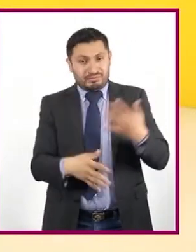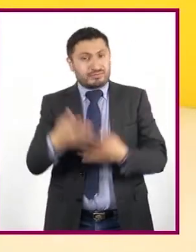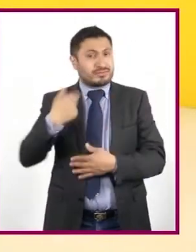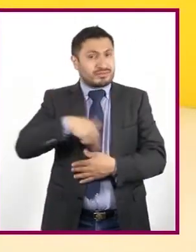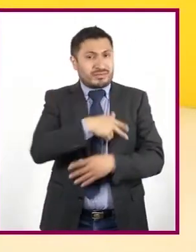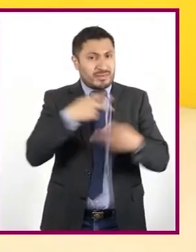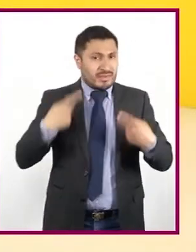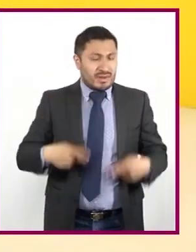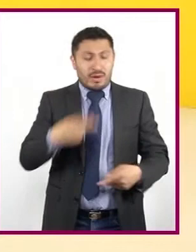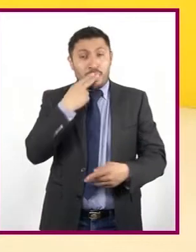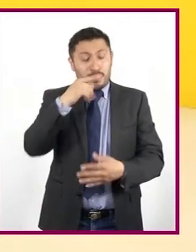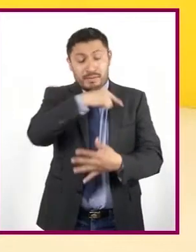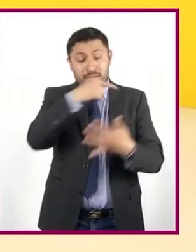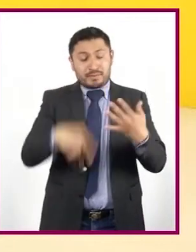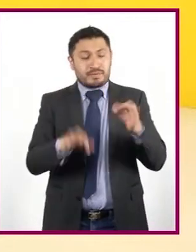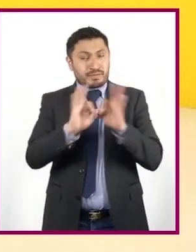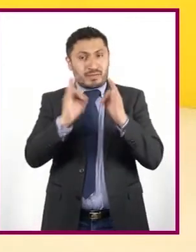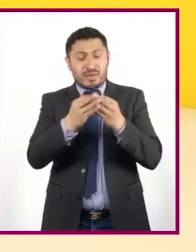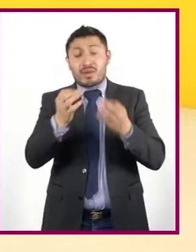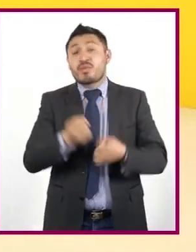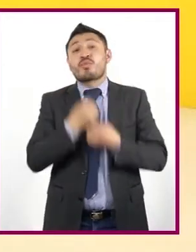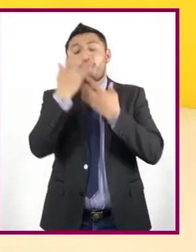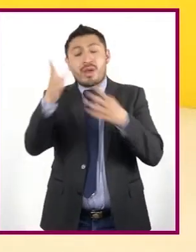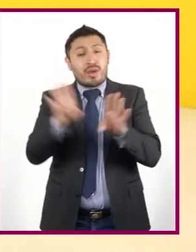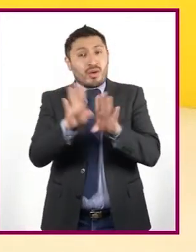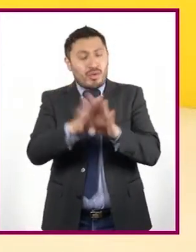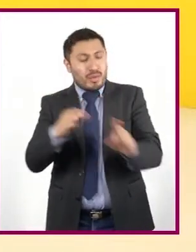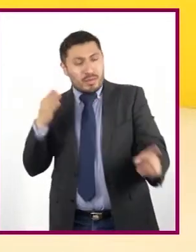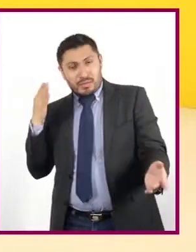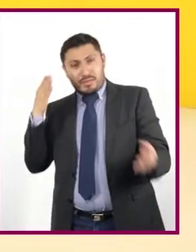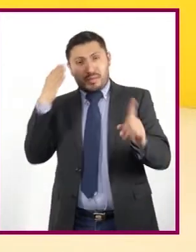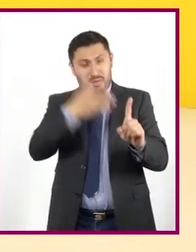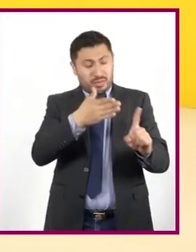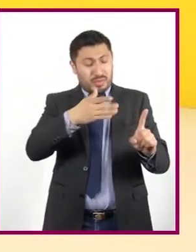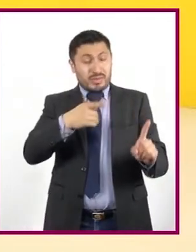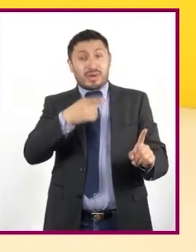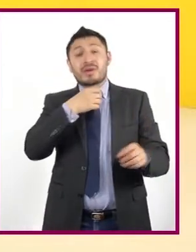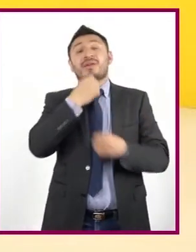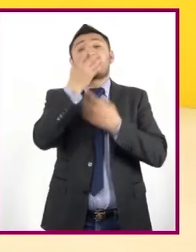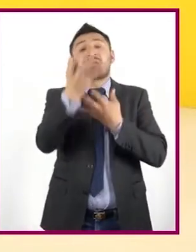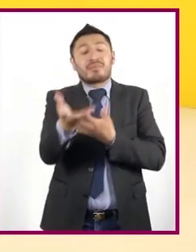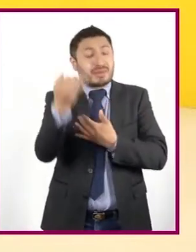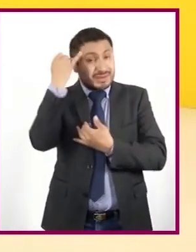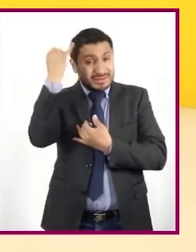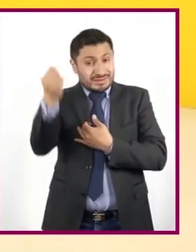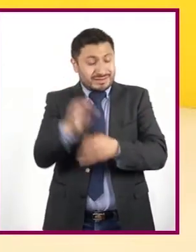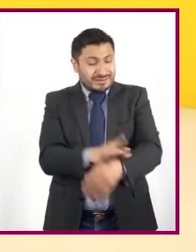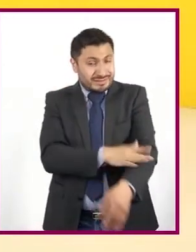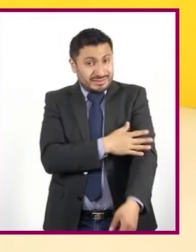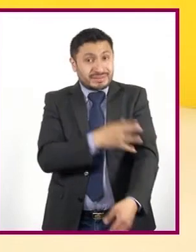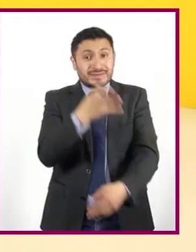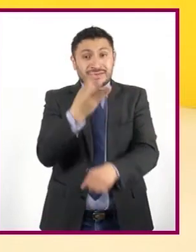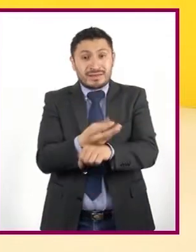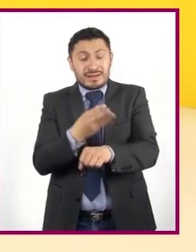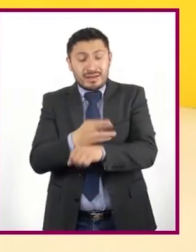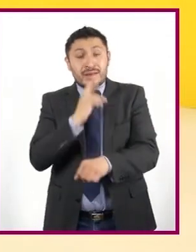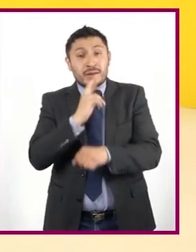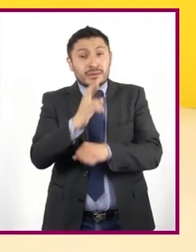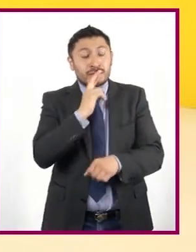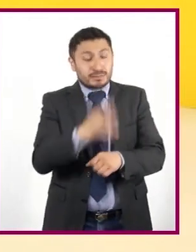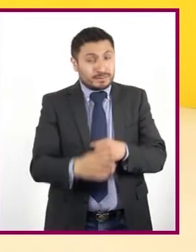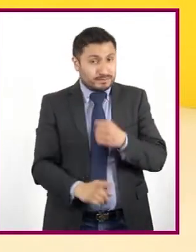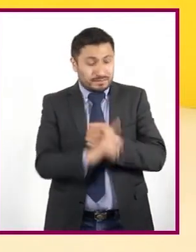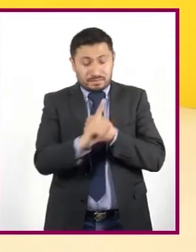utilizamos estas formas de expresión como vehículo para expresar nuestras emociones y para resolver nuestras necesidades